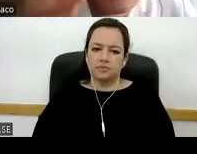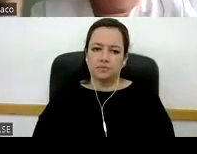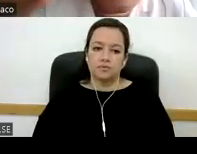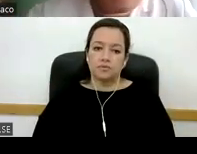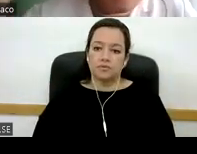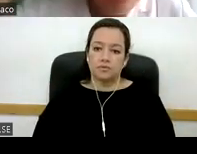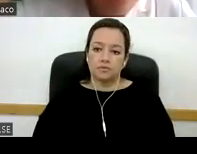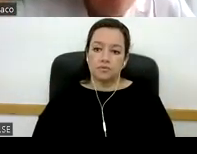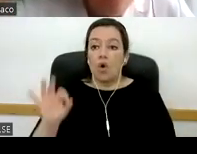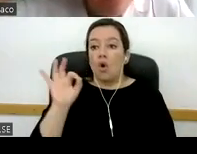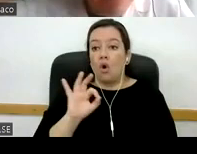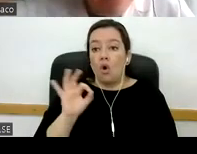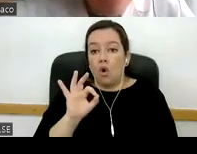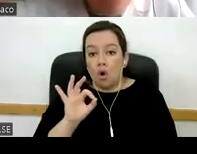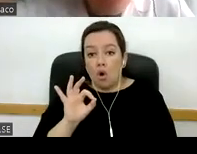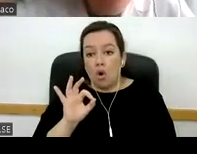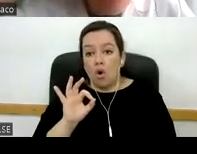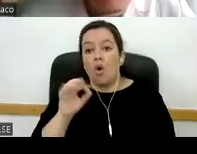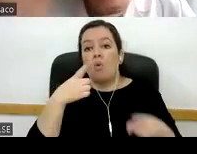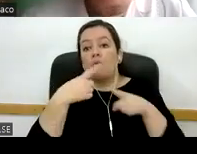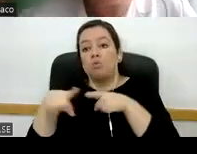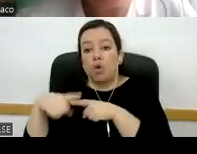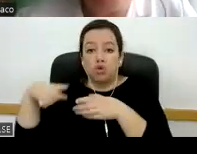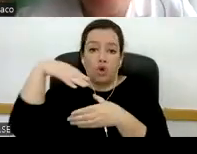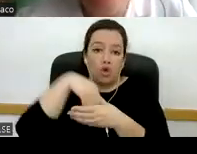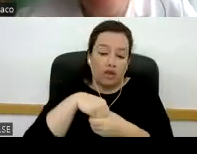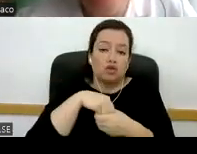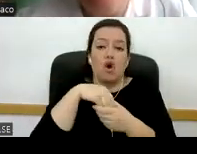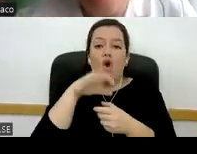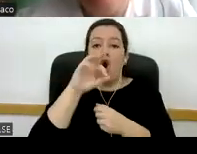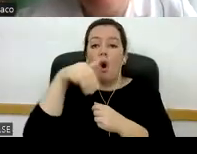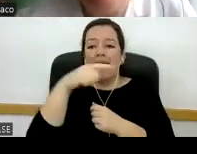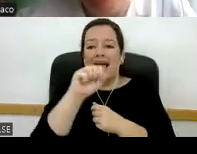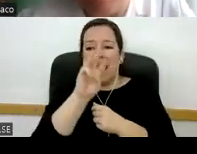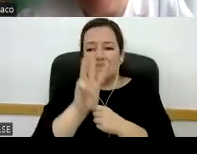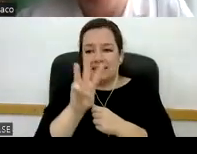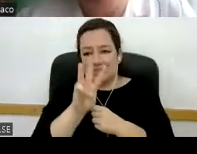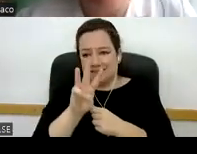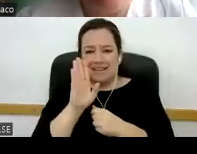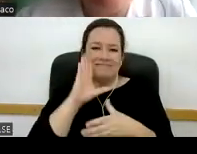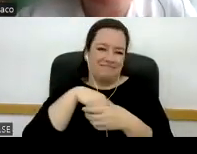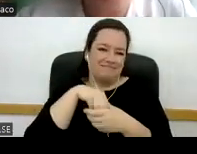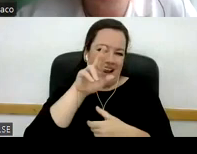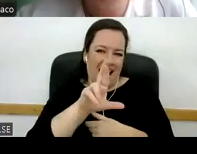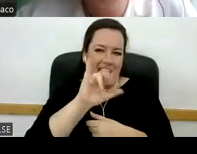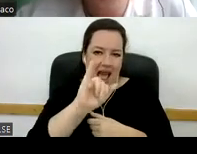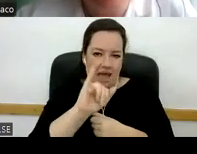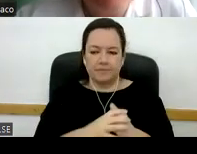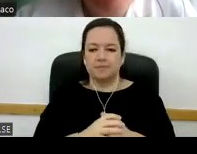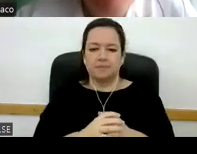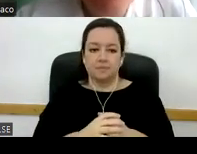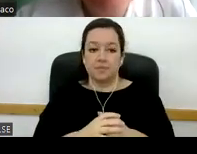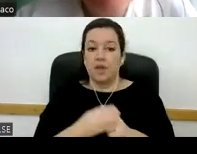O, evidentemente, a través de productos con omega 3 como el que tenemos en el ER.